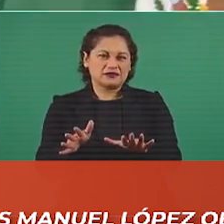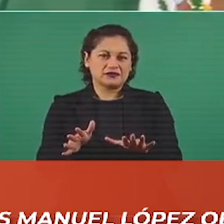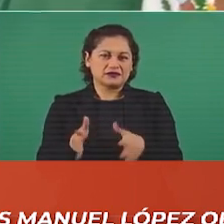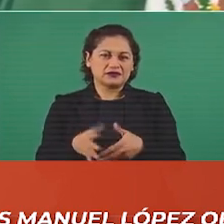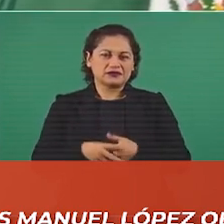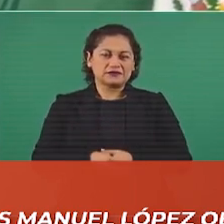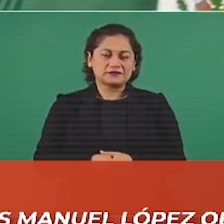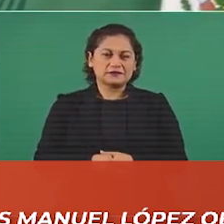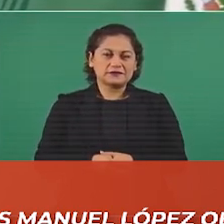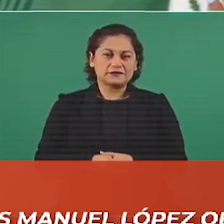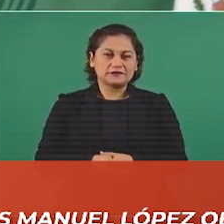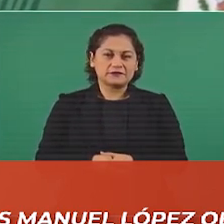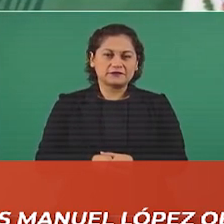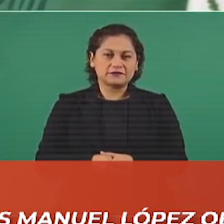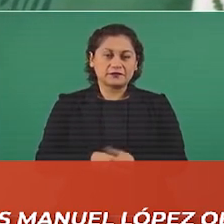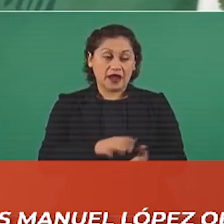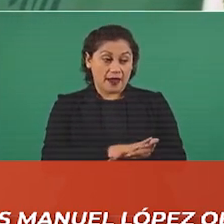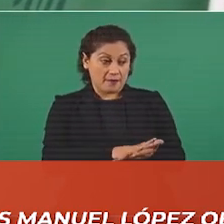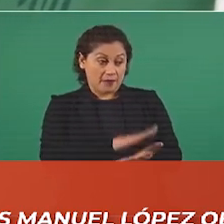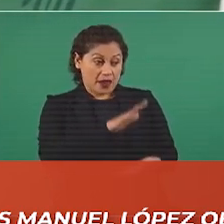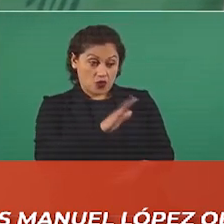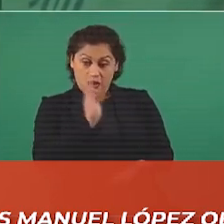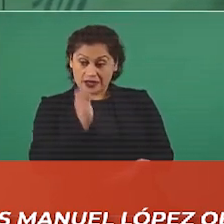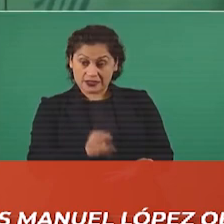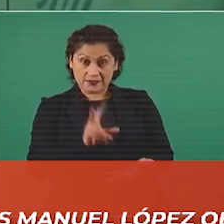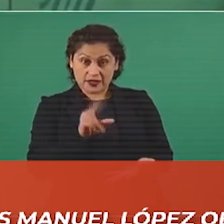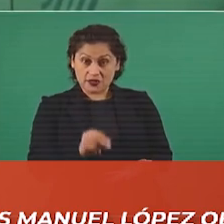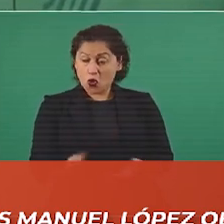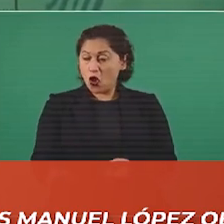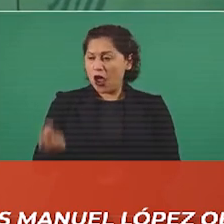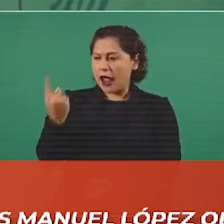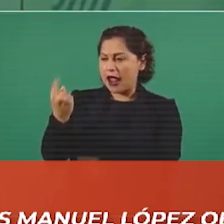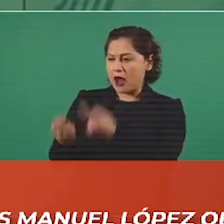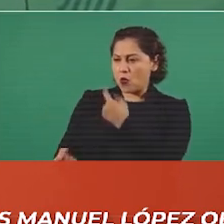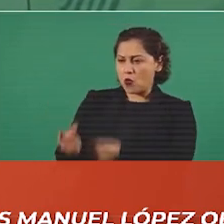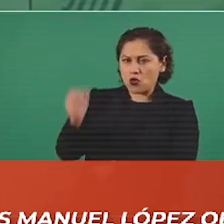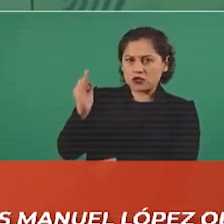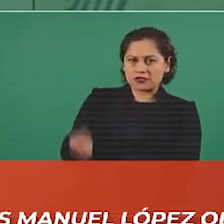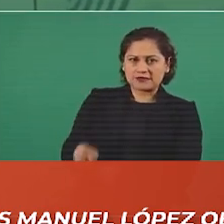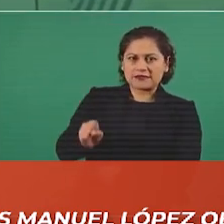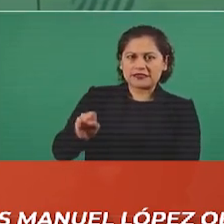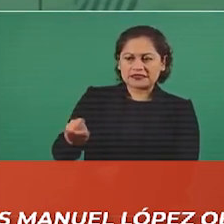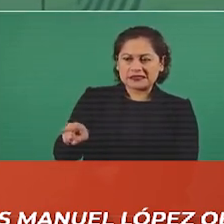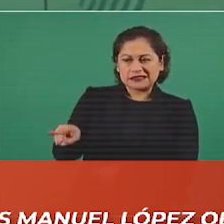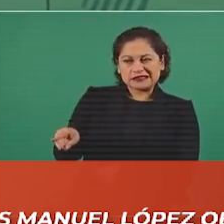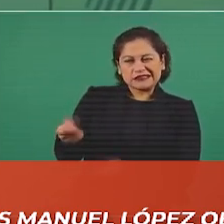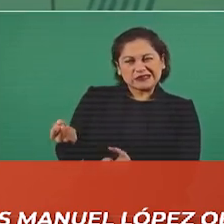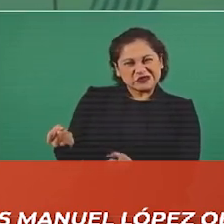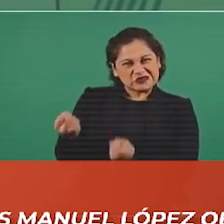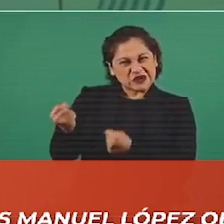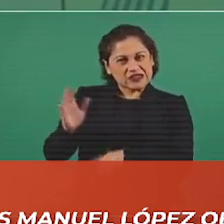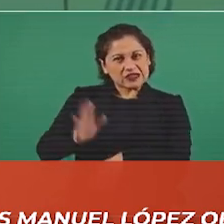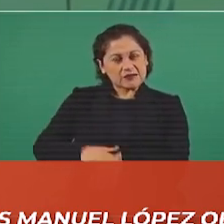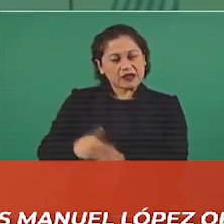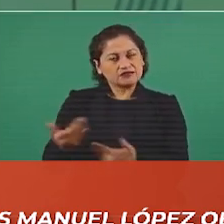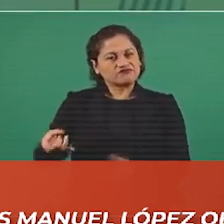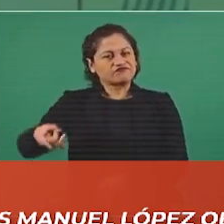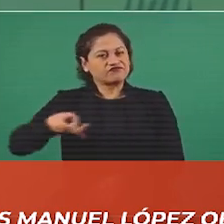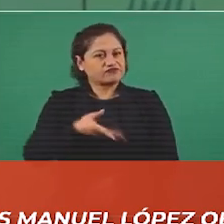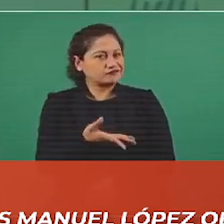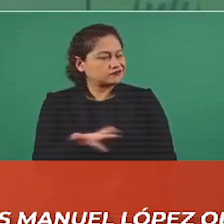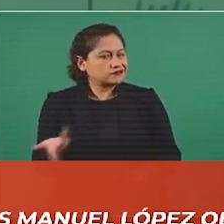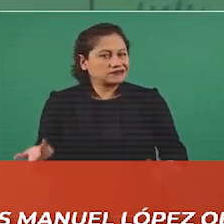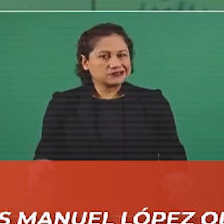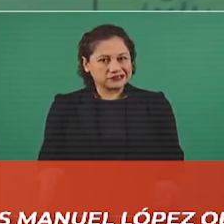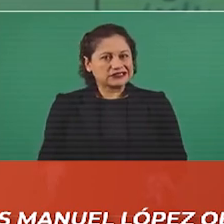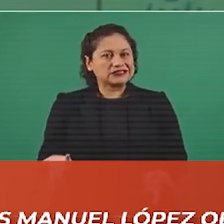el que la mayoría esté a favor de que se quite el bloqueo. Yo considero